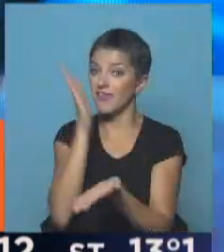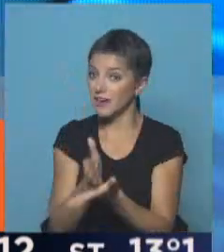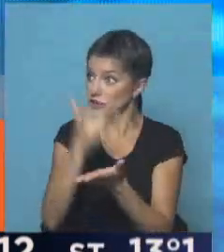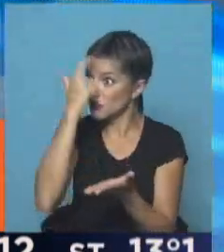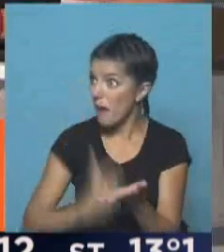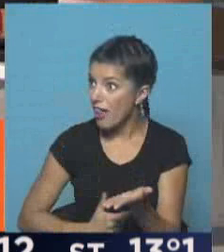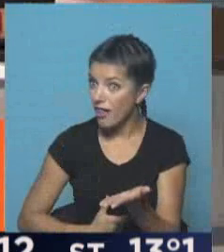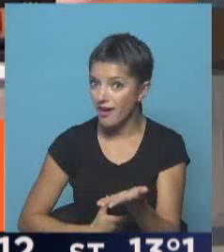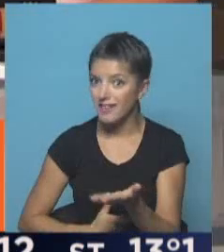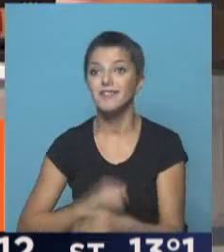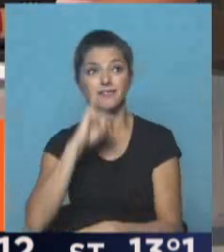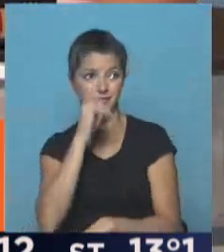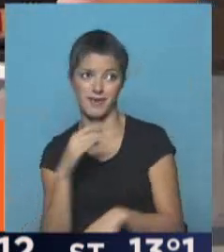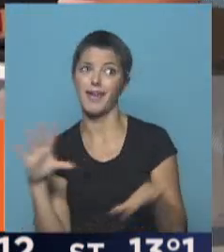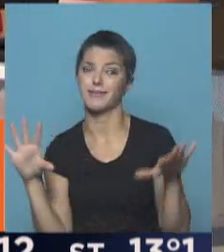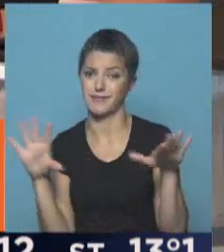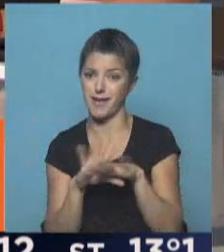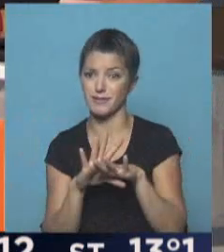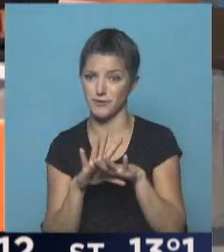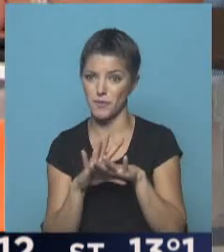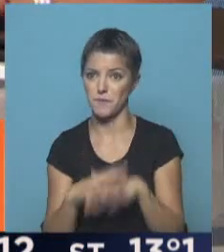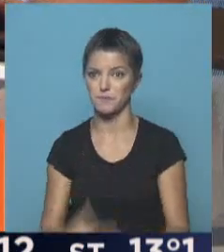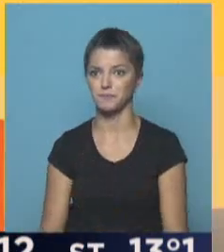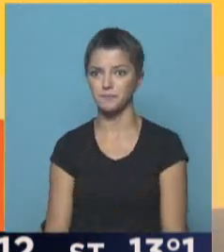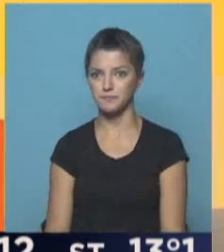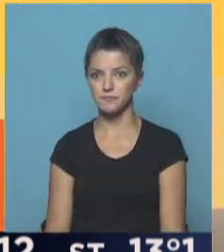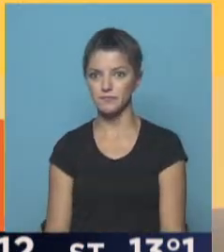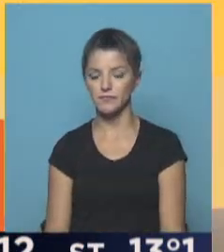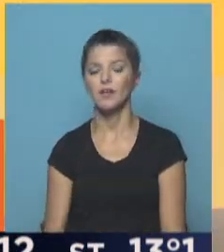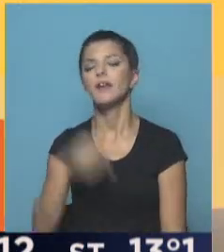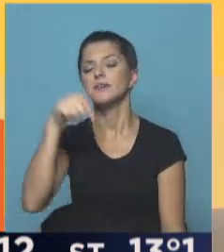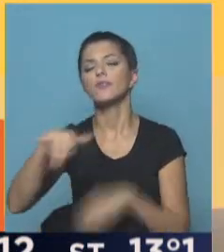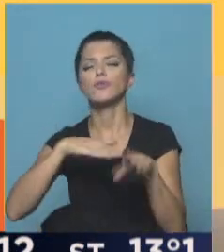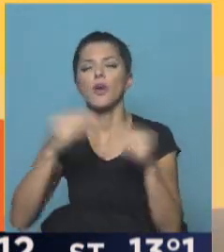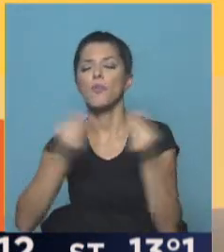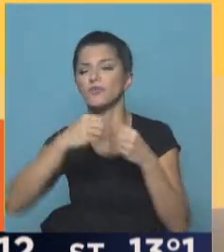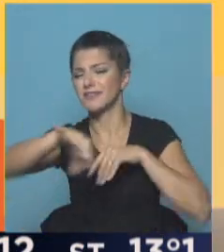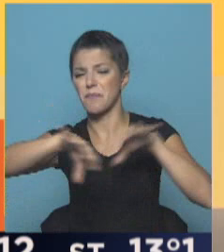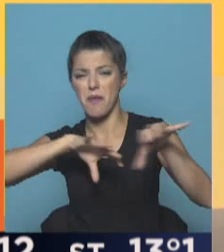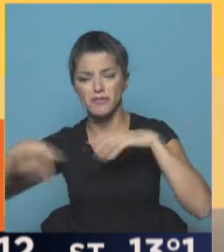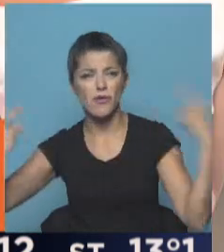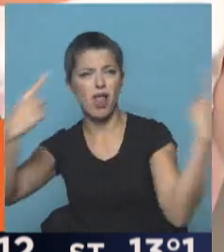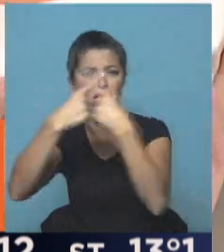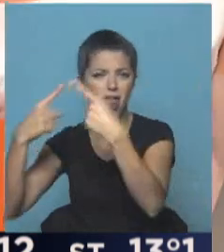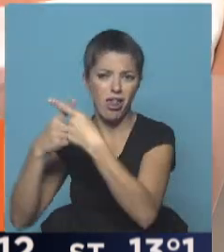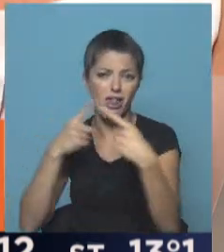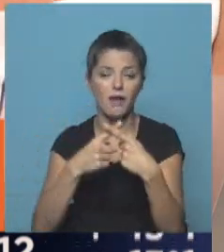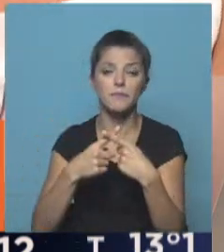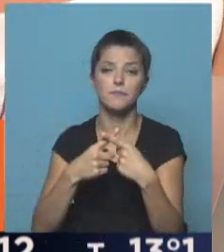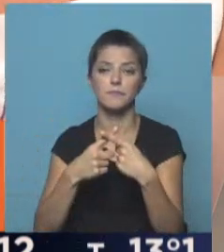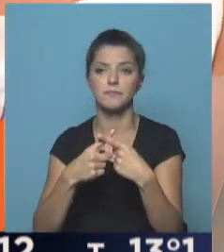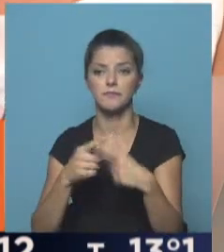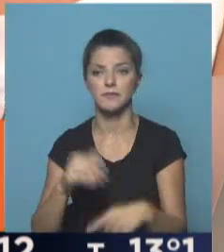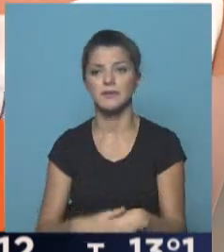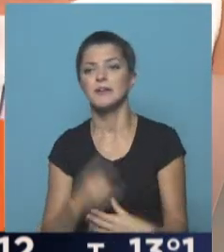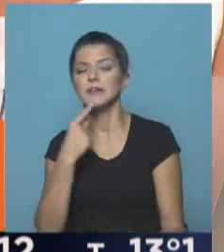esas elecciones. Exactamente, y tantas divisiones genera en la región y tanta intriga, o más que